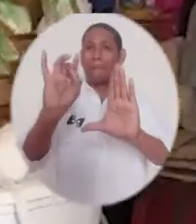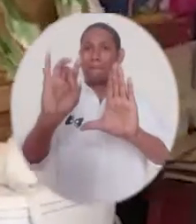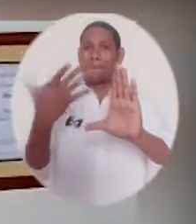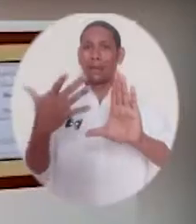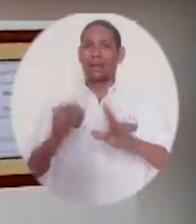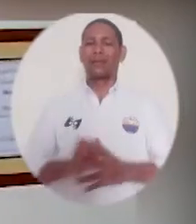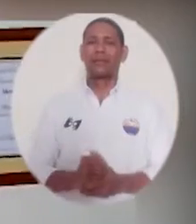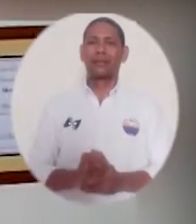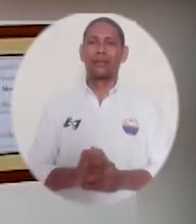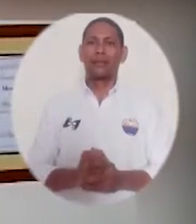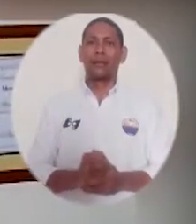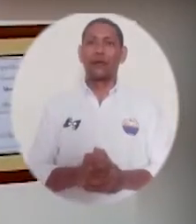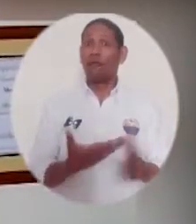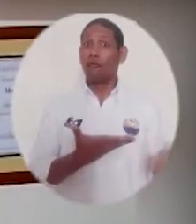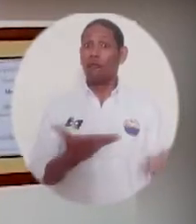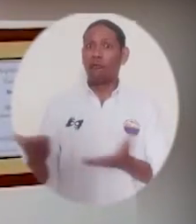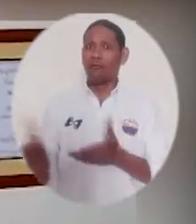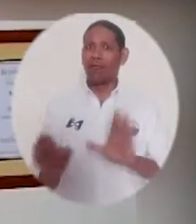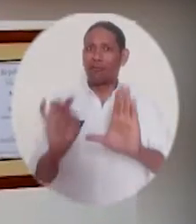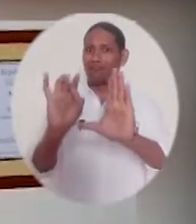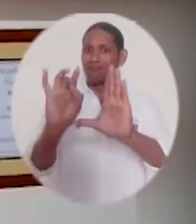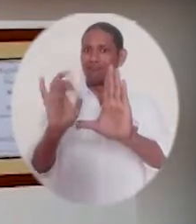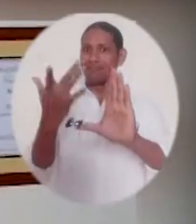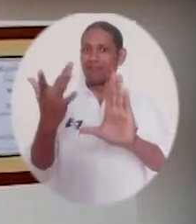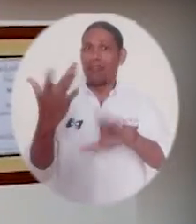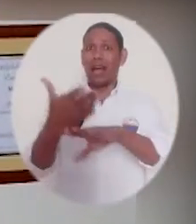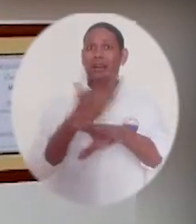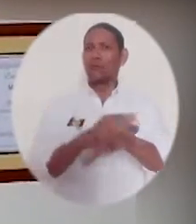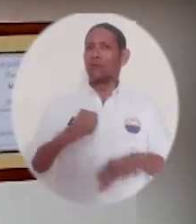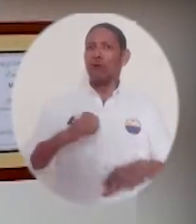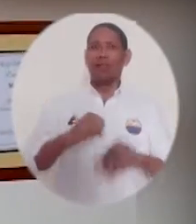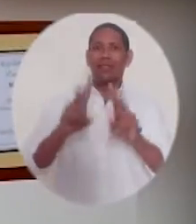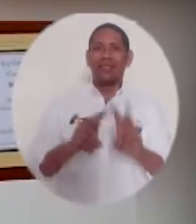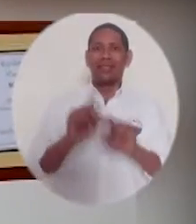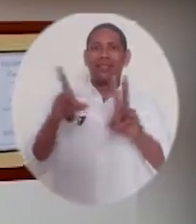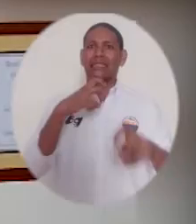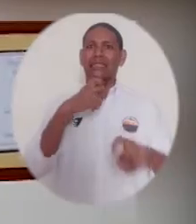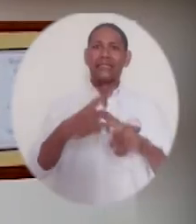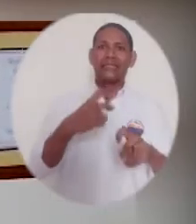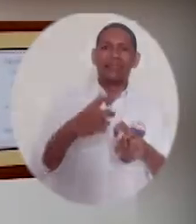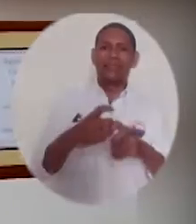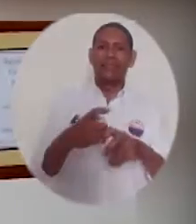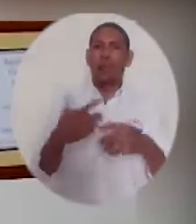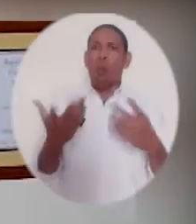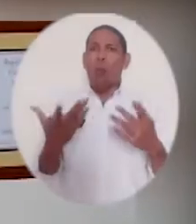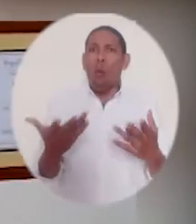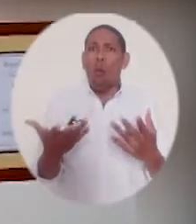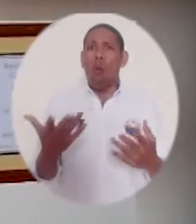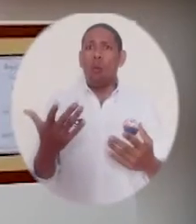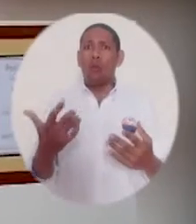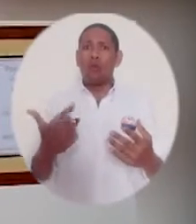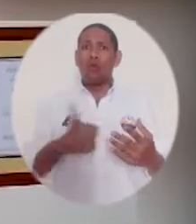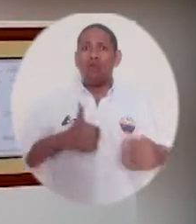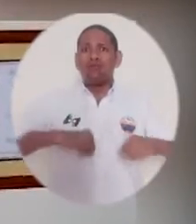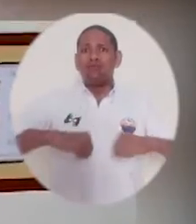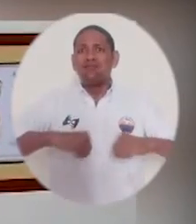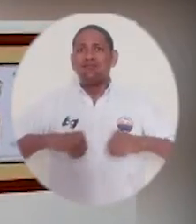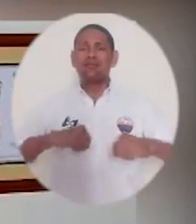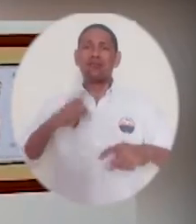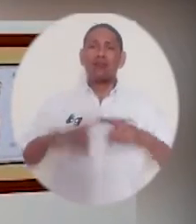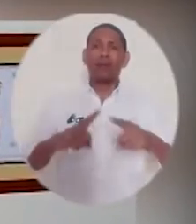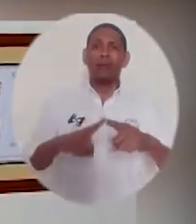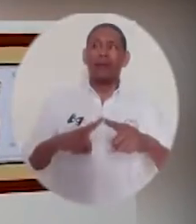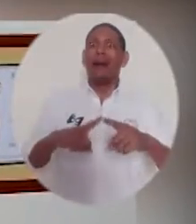podido. Mi experiencia con las clases virtuales al no tener internet fueron muy pésimas ya que no podía cumplir al 100% con